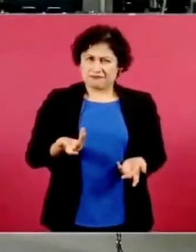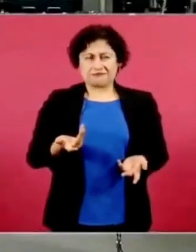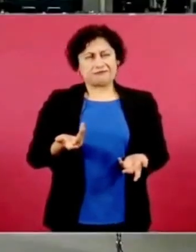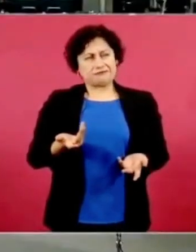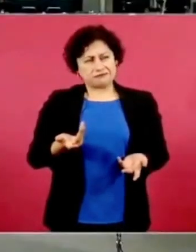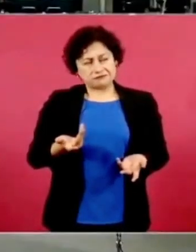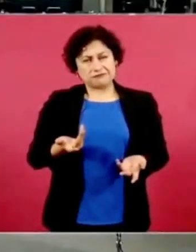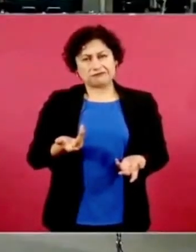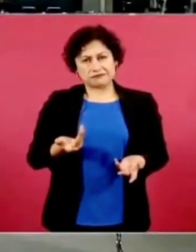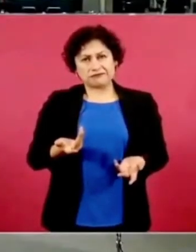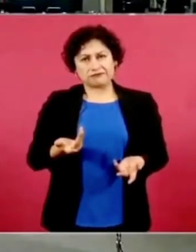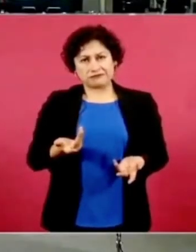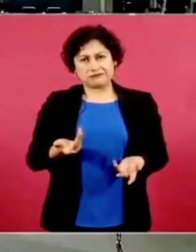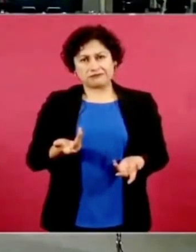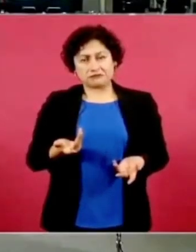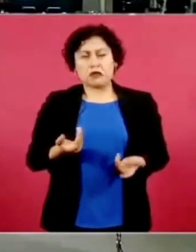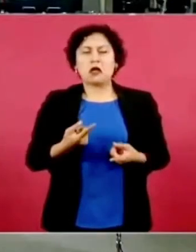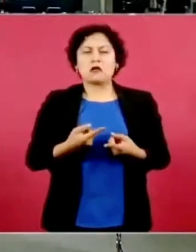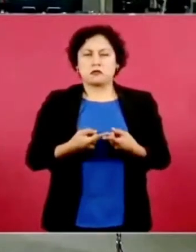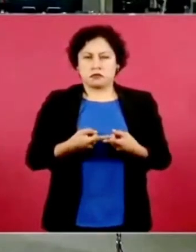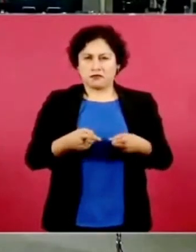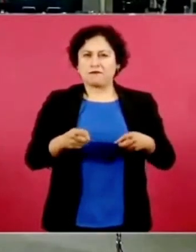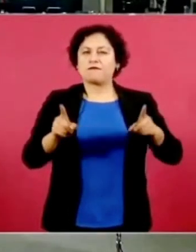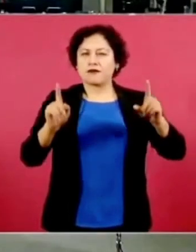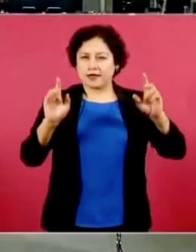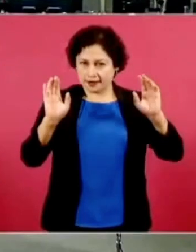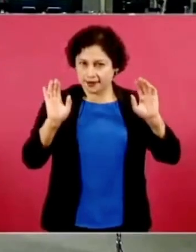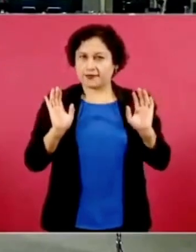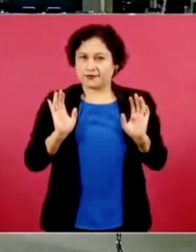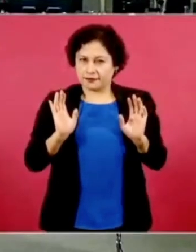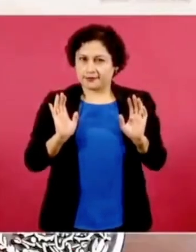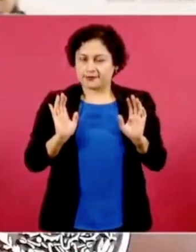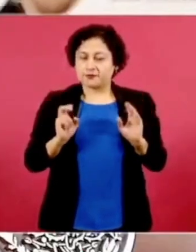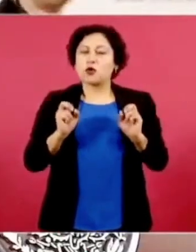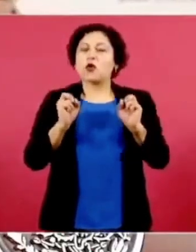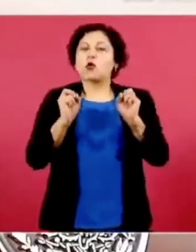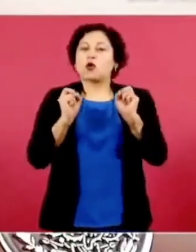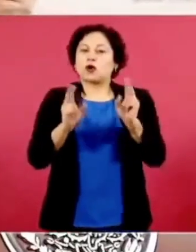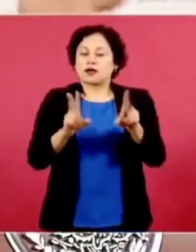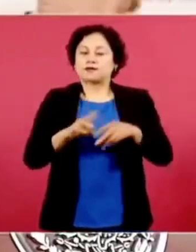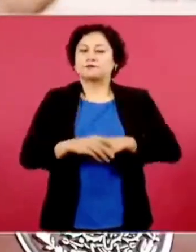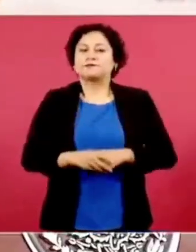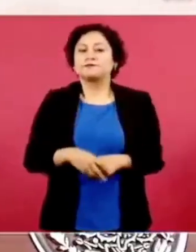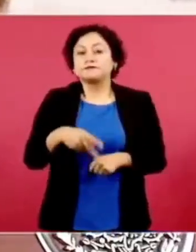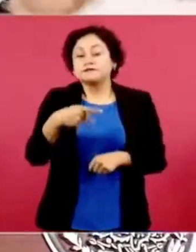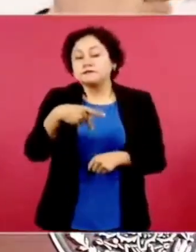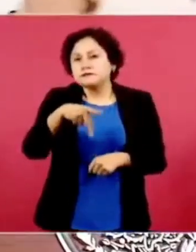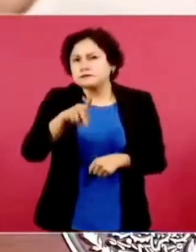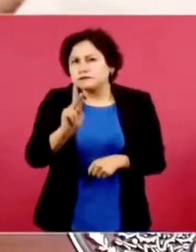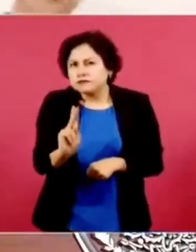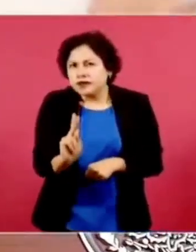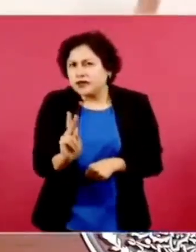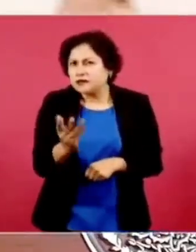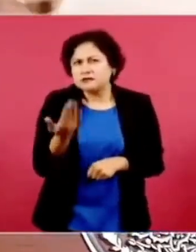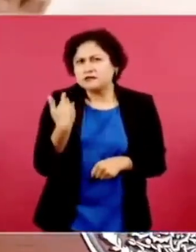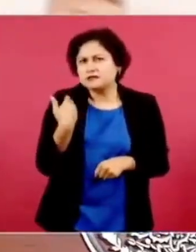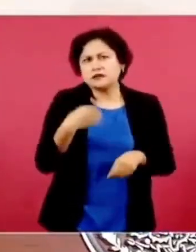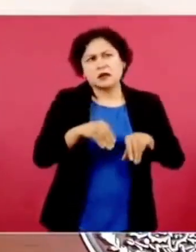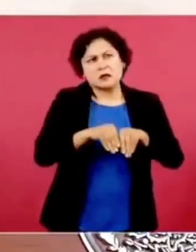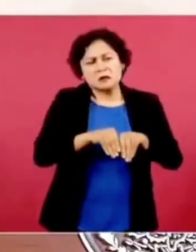No. Ahí es otro tipo de cosas. Y de repente empiezan a atacarnos.